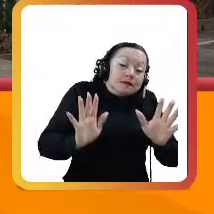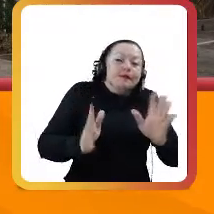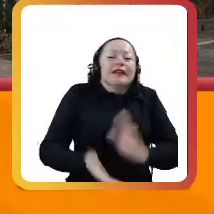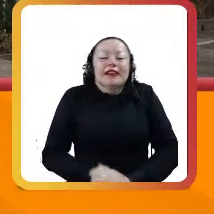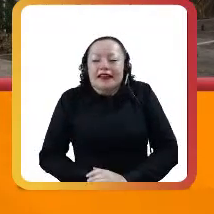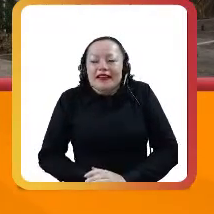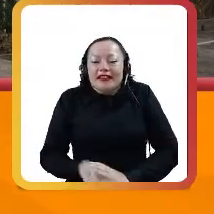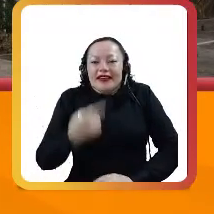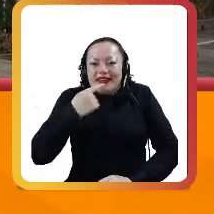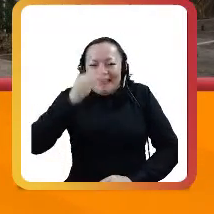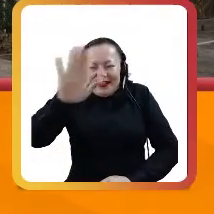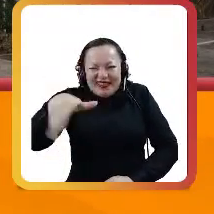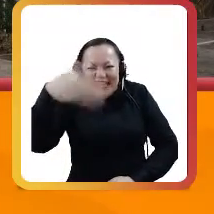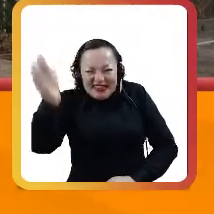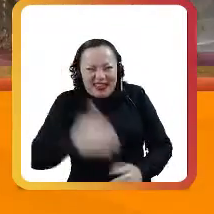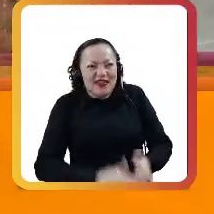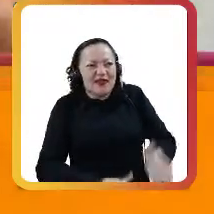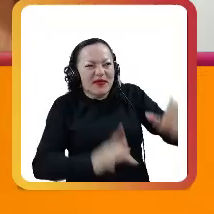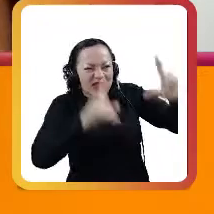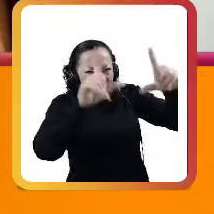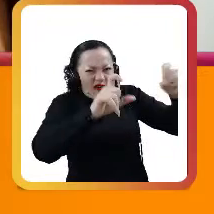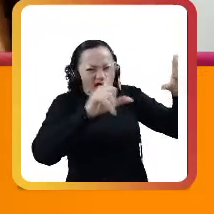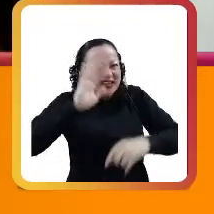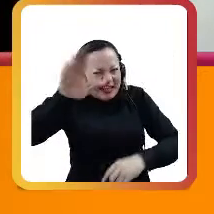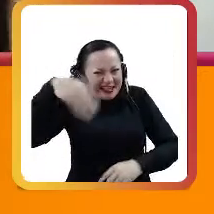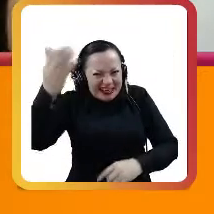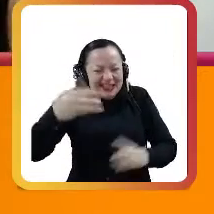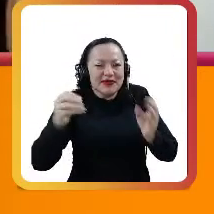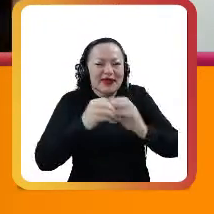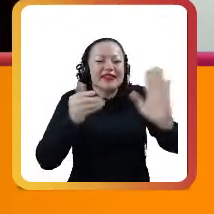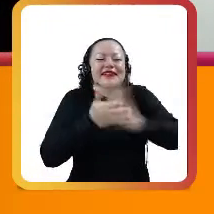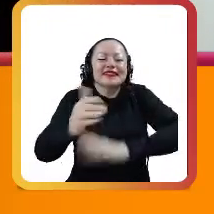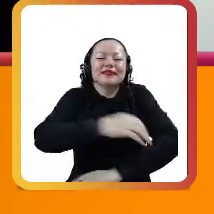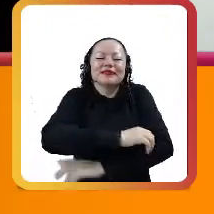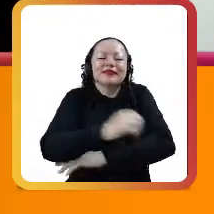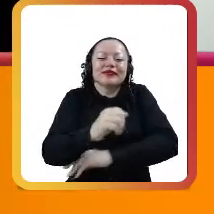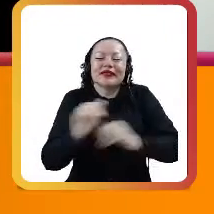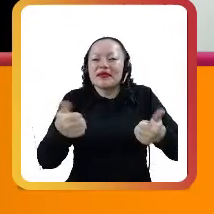Bueno, ahí está. Después bueno, ahí nos tomarán otra fotico de cómo anda la terraza.